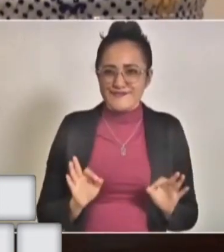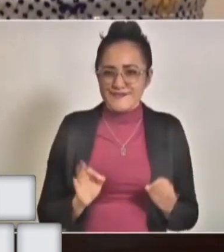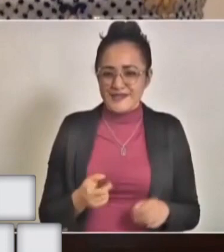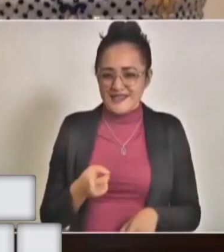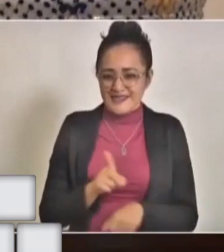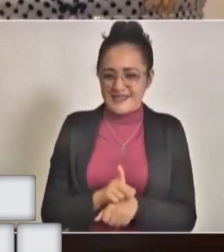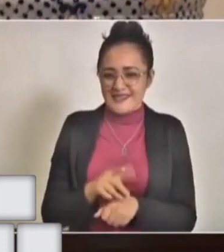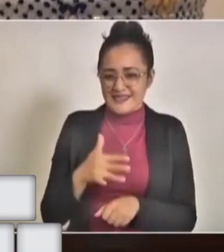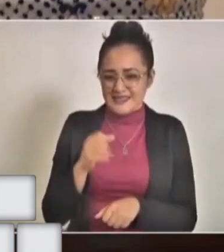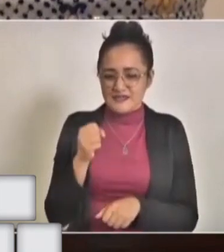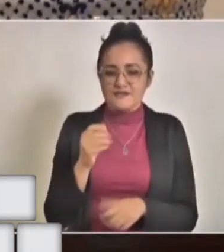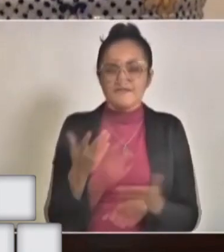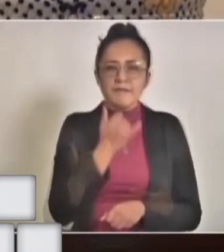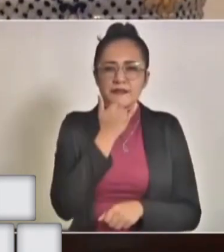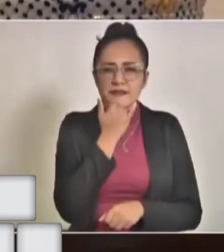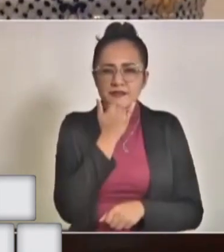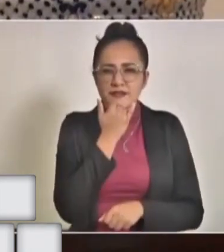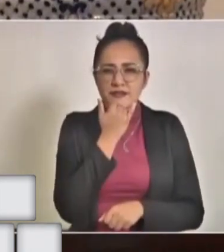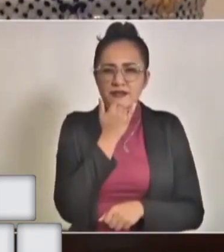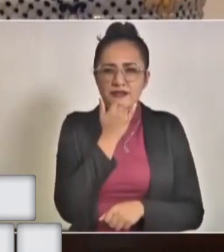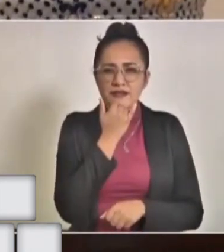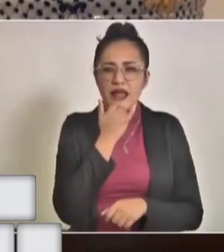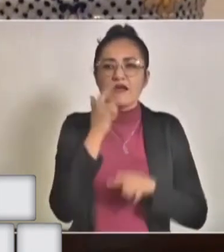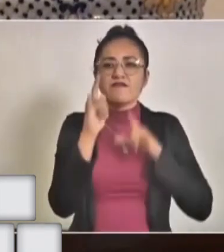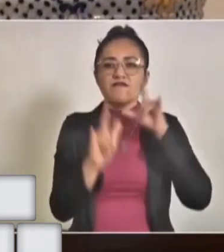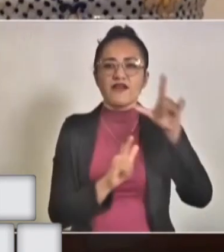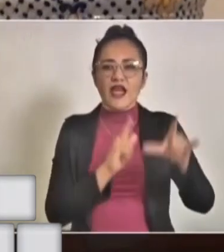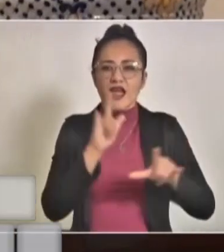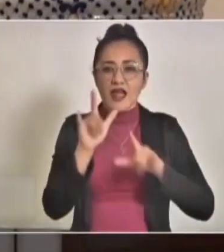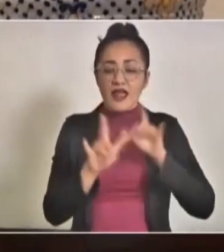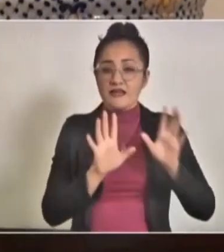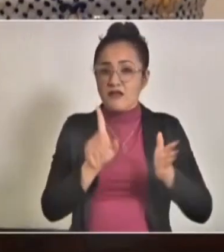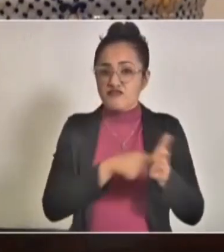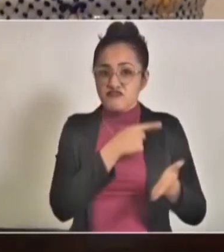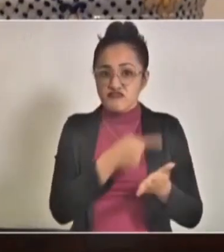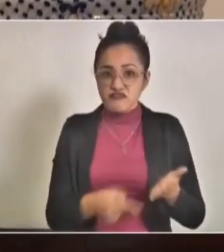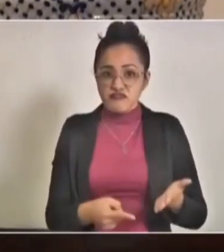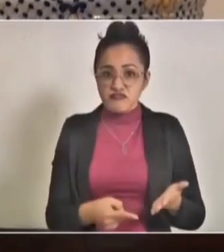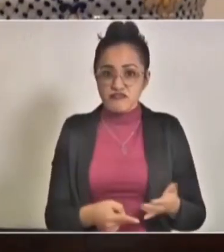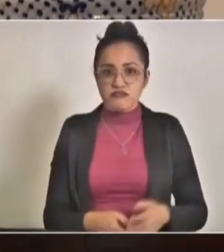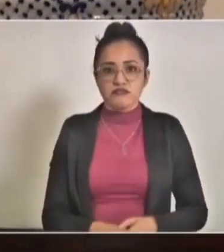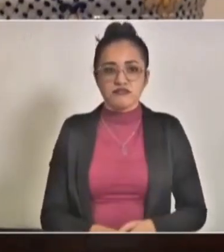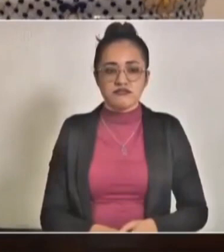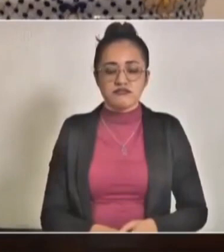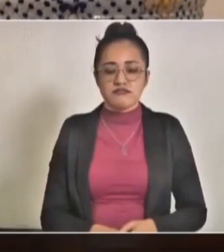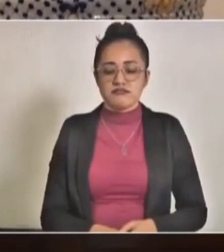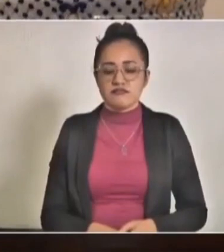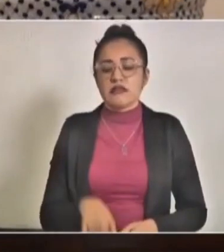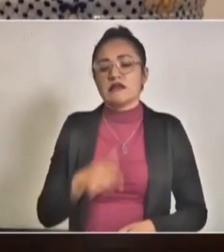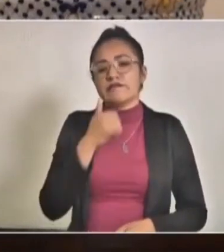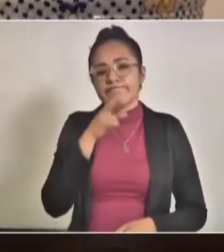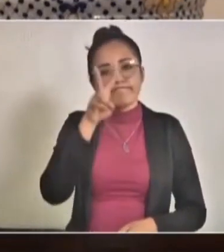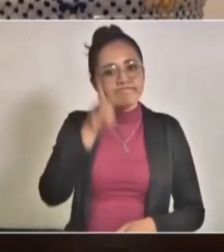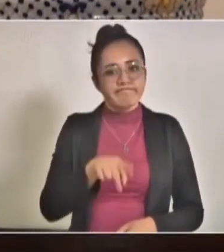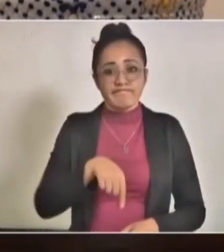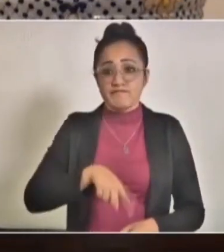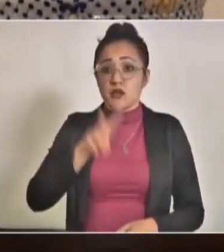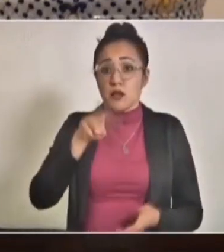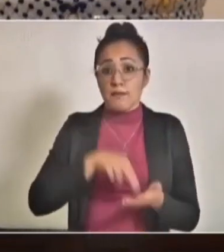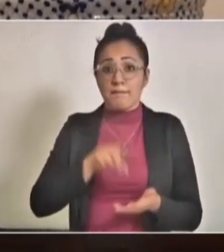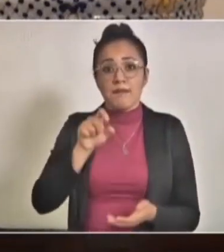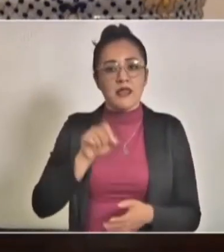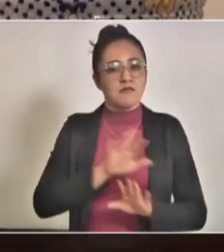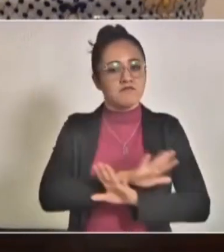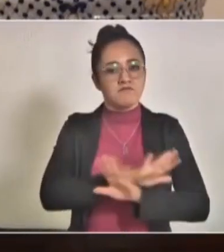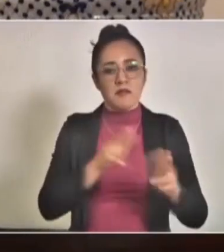y lo haremos claro que sí así se va definitivamente en 2010 20 no habrá feria